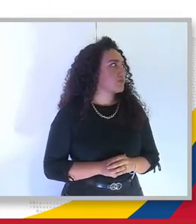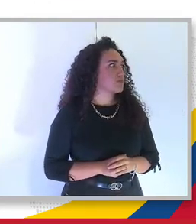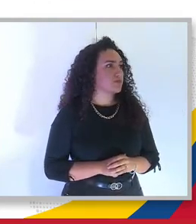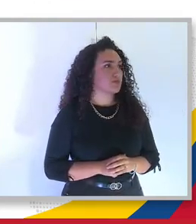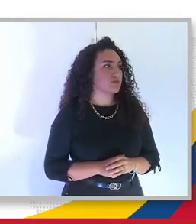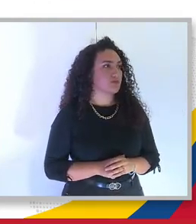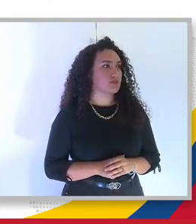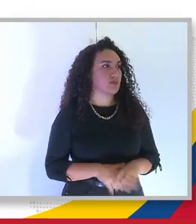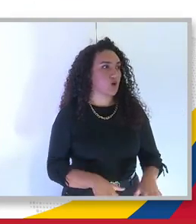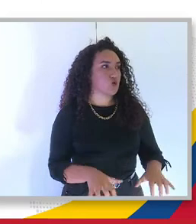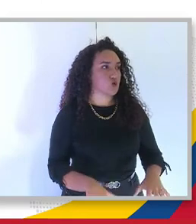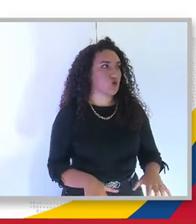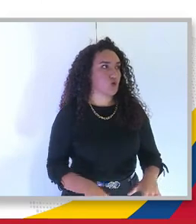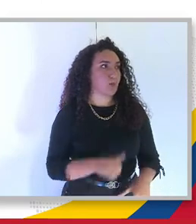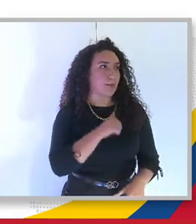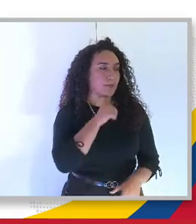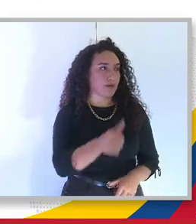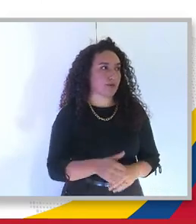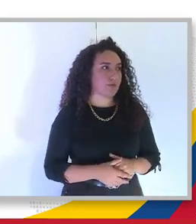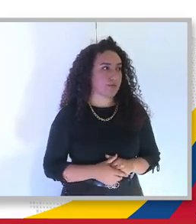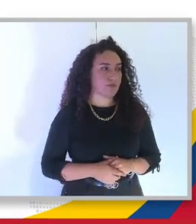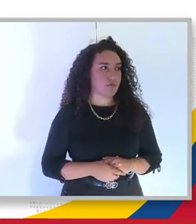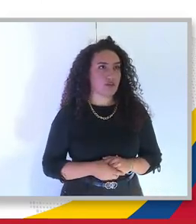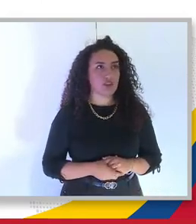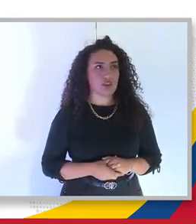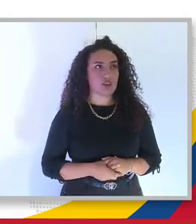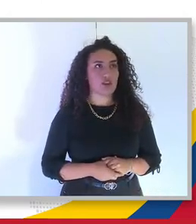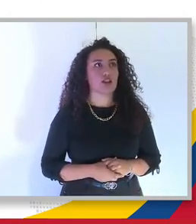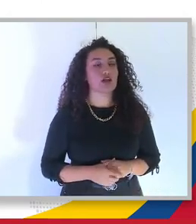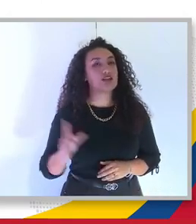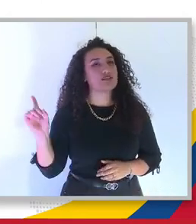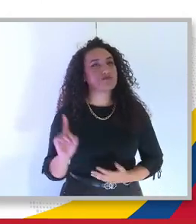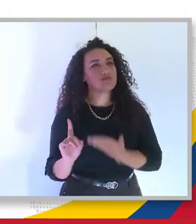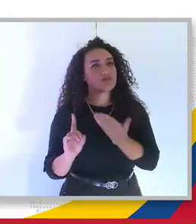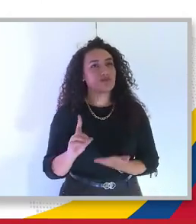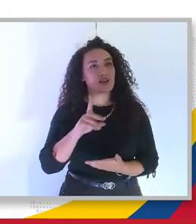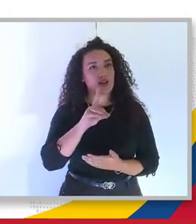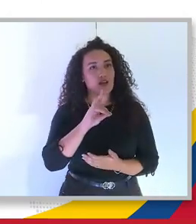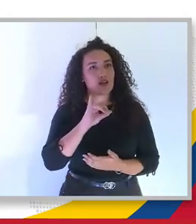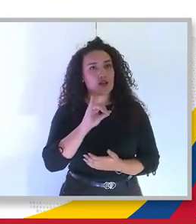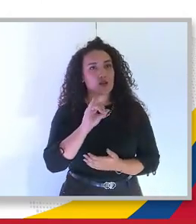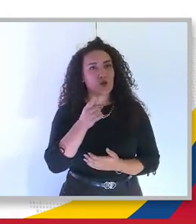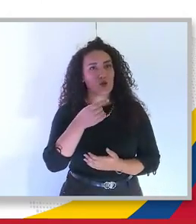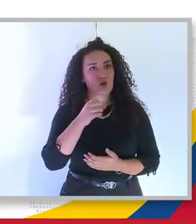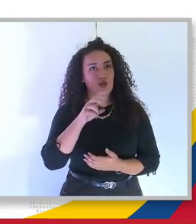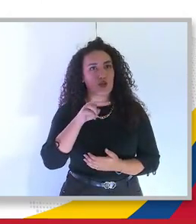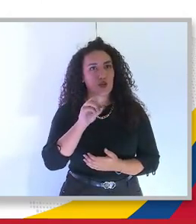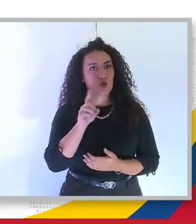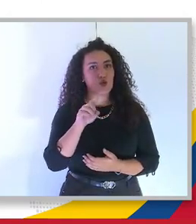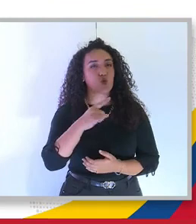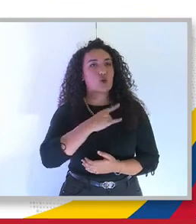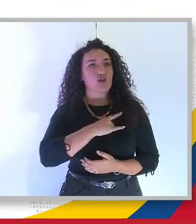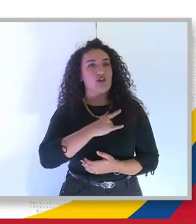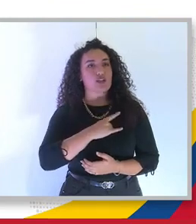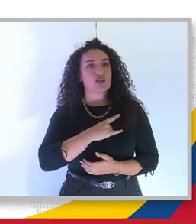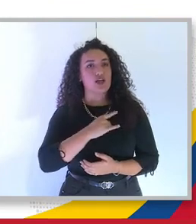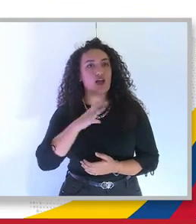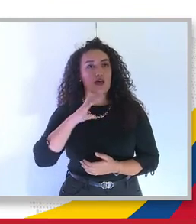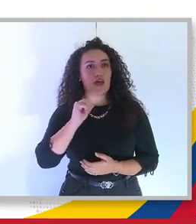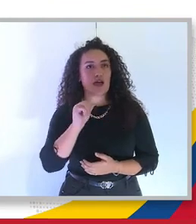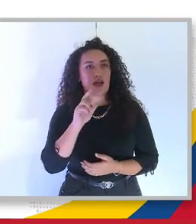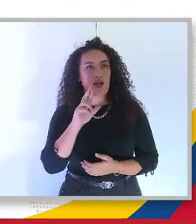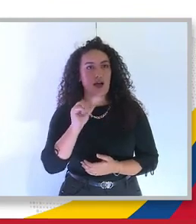Bueno, tenemos ahora Diógenes Díaz de la Universidad de Carabobo en Venezuela. El